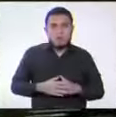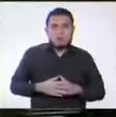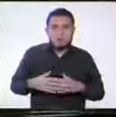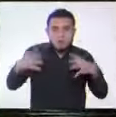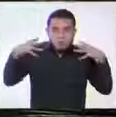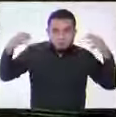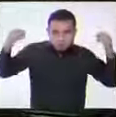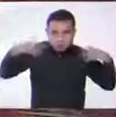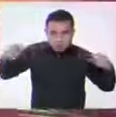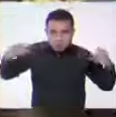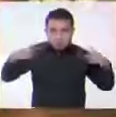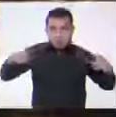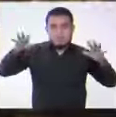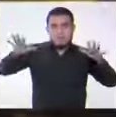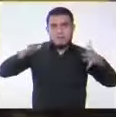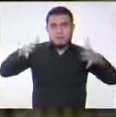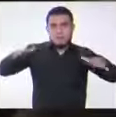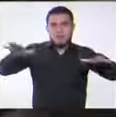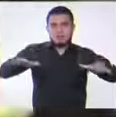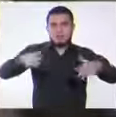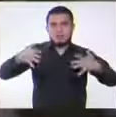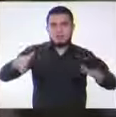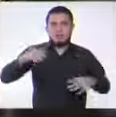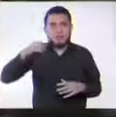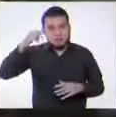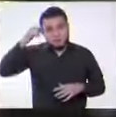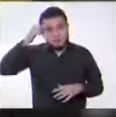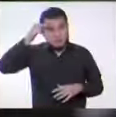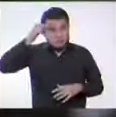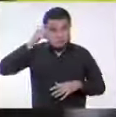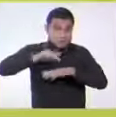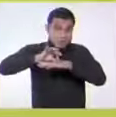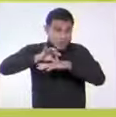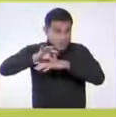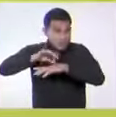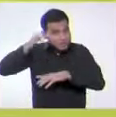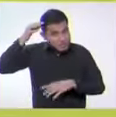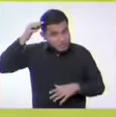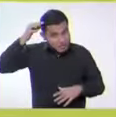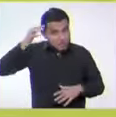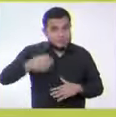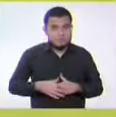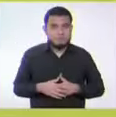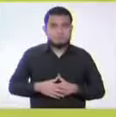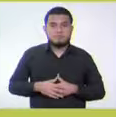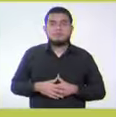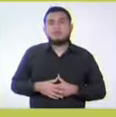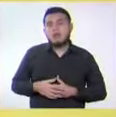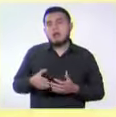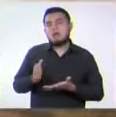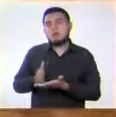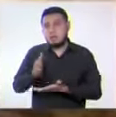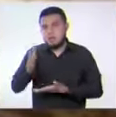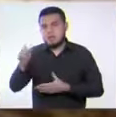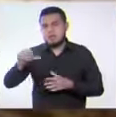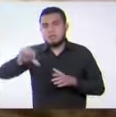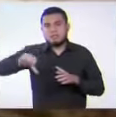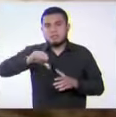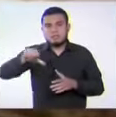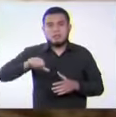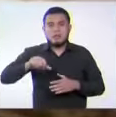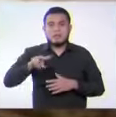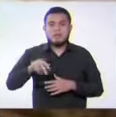de muchas plantas, plumas, piel y pelo. Las grasas animales y aceites vegetales